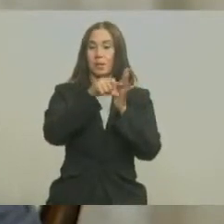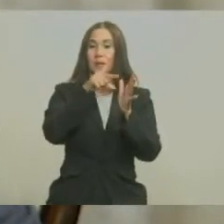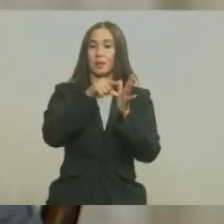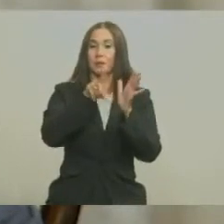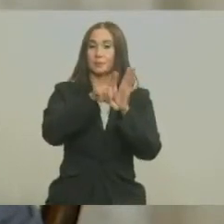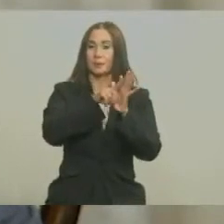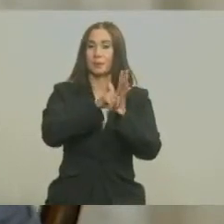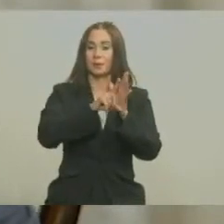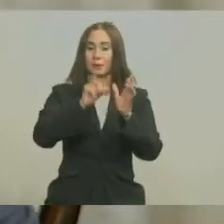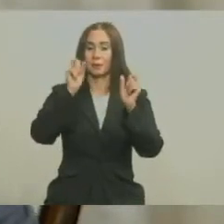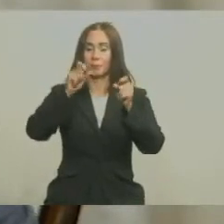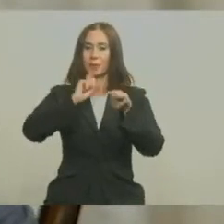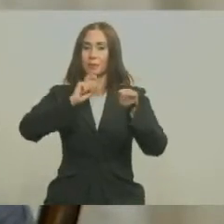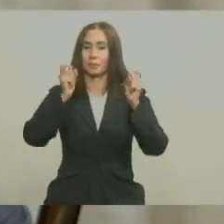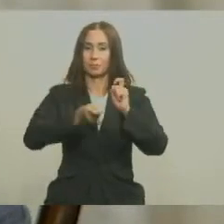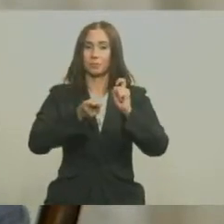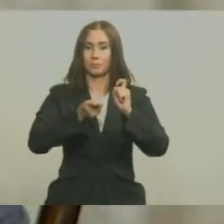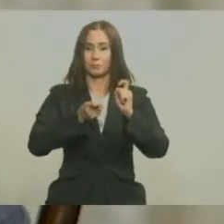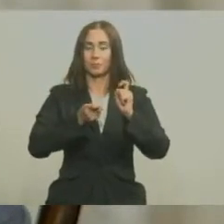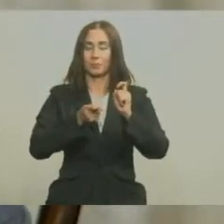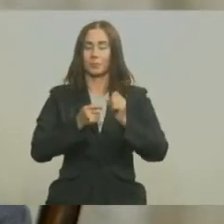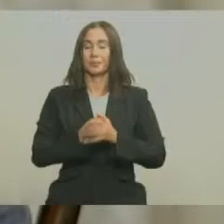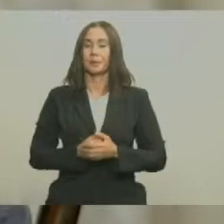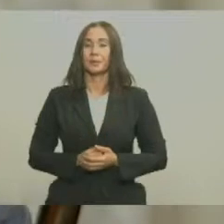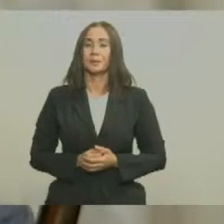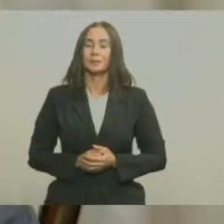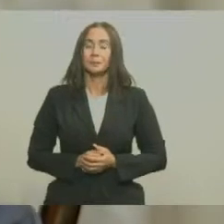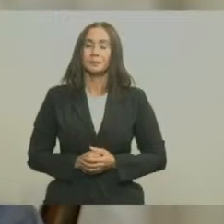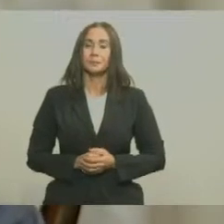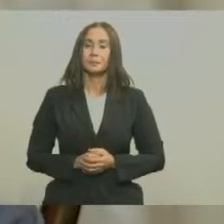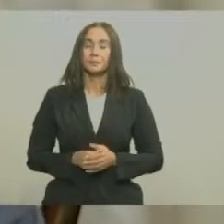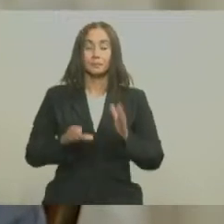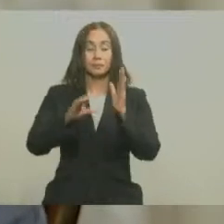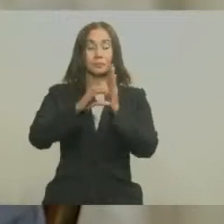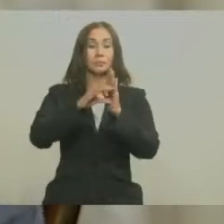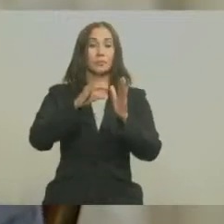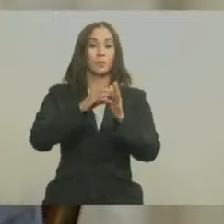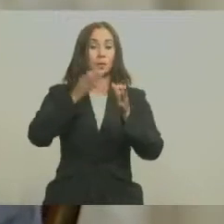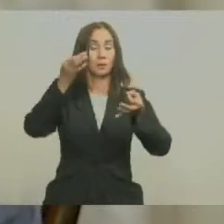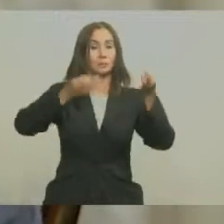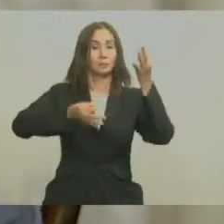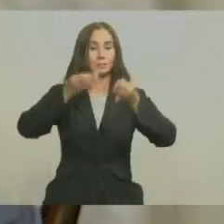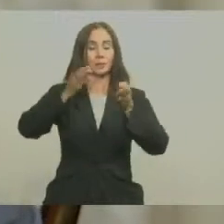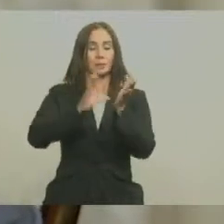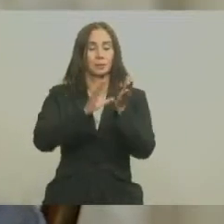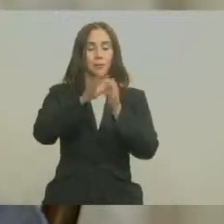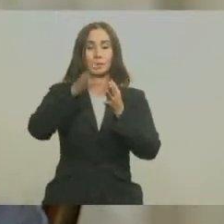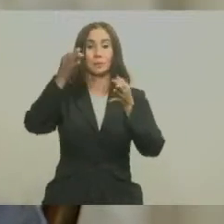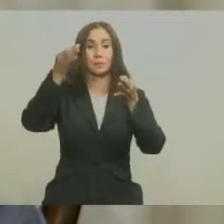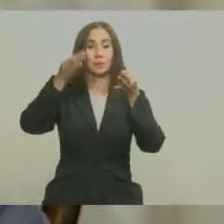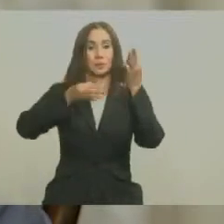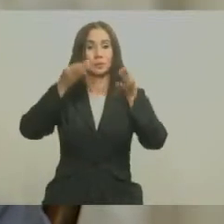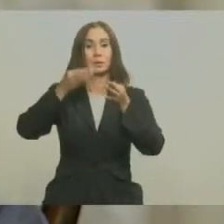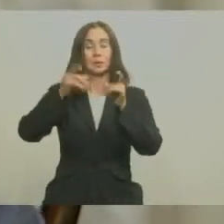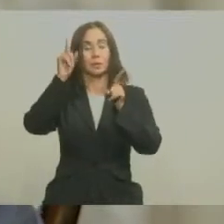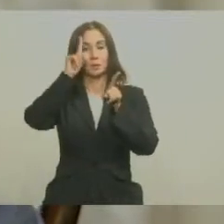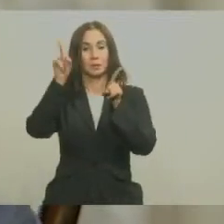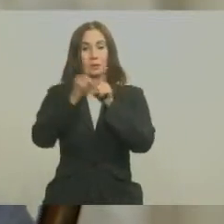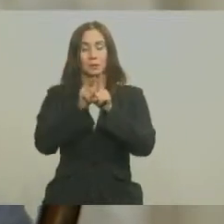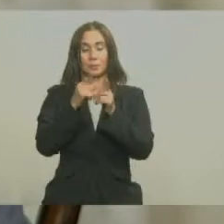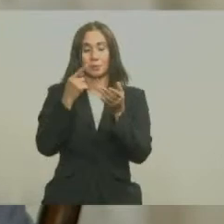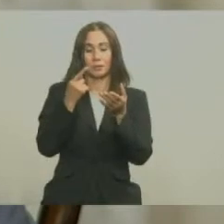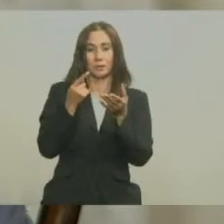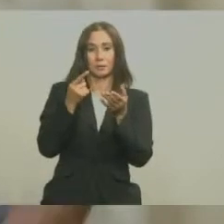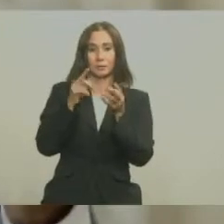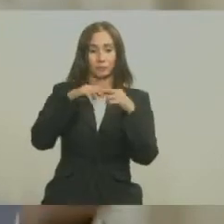disposiciones también quedan derogadas. Y en lo que tiene que ver con el Código Penal, la Comisión de Justicia está también abocada en la